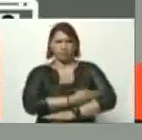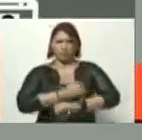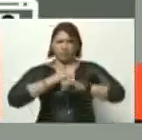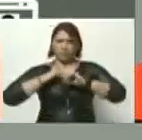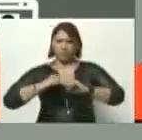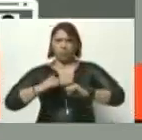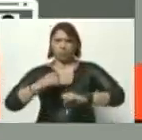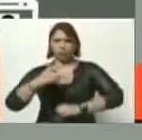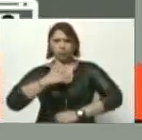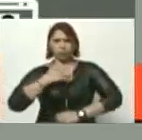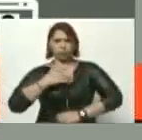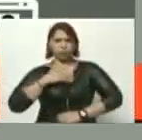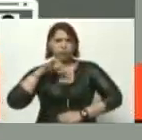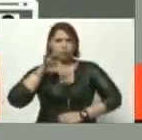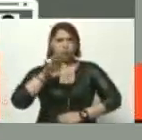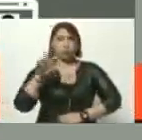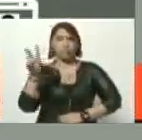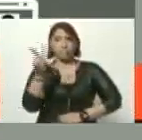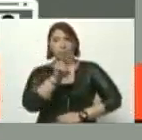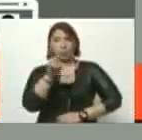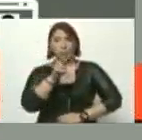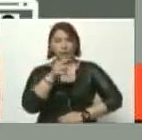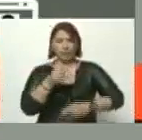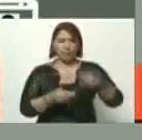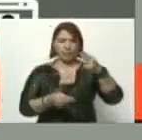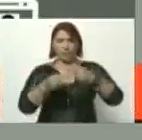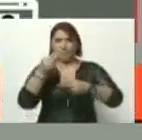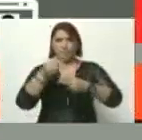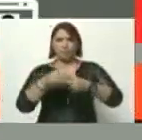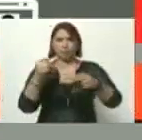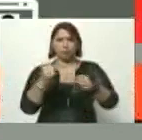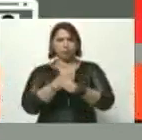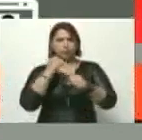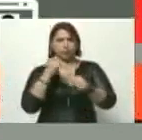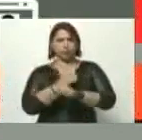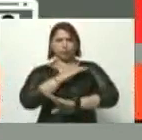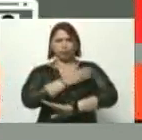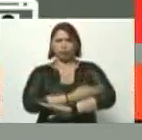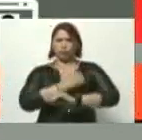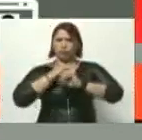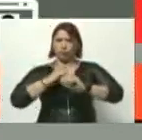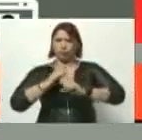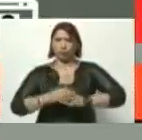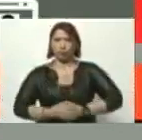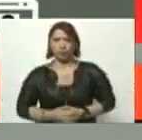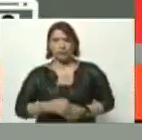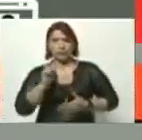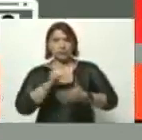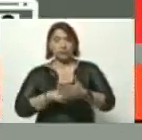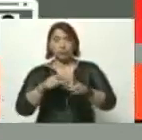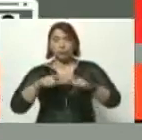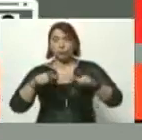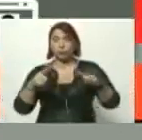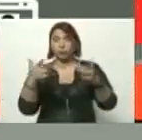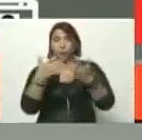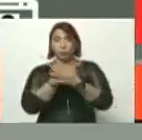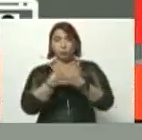patriota, que desde Venezuela construimos, trabajamos. Sin lugar a dudas, vamos a